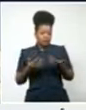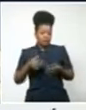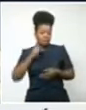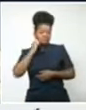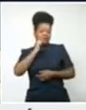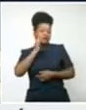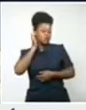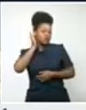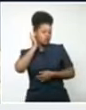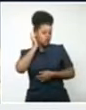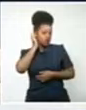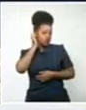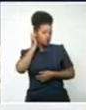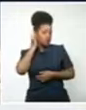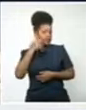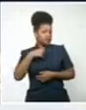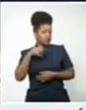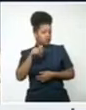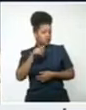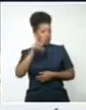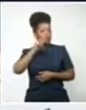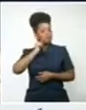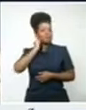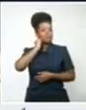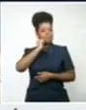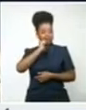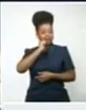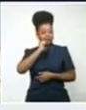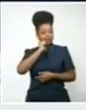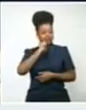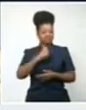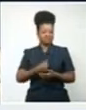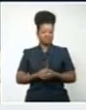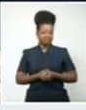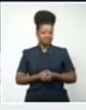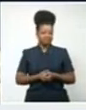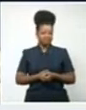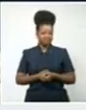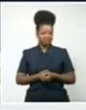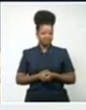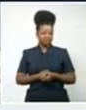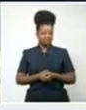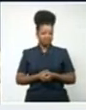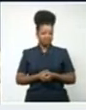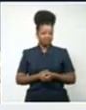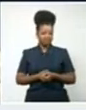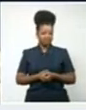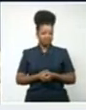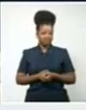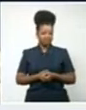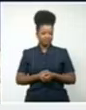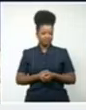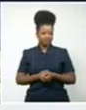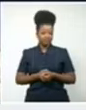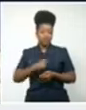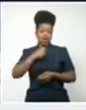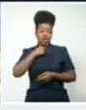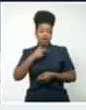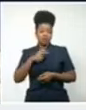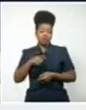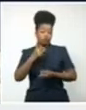y que esta enzima lo que se plantea es que es un receptor que se pone en la superficie de la